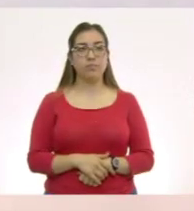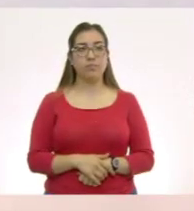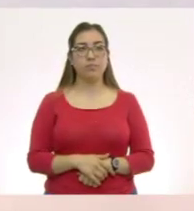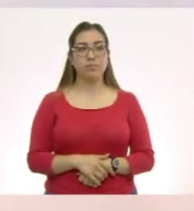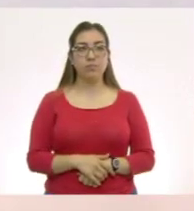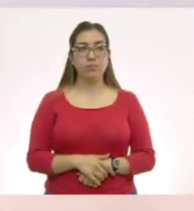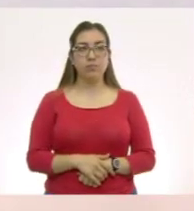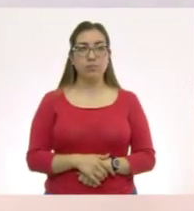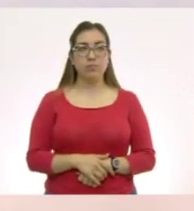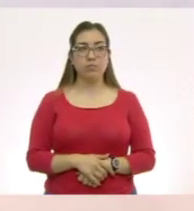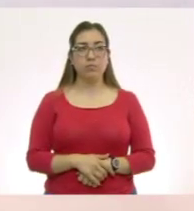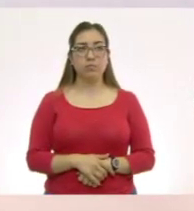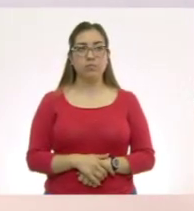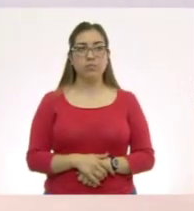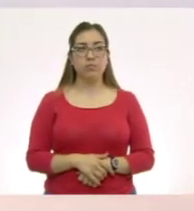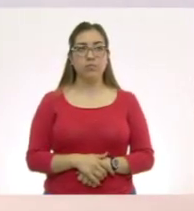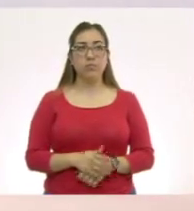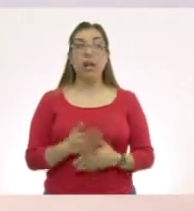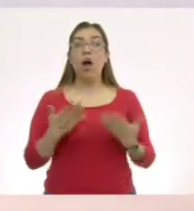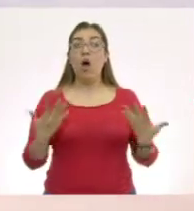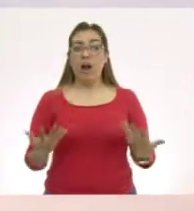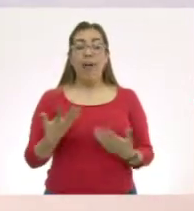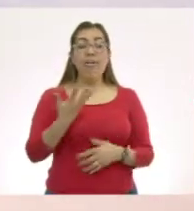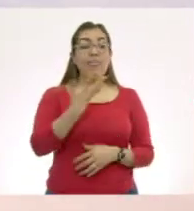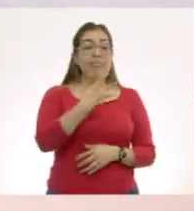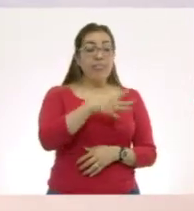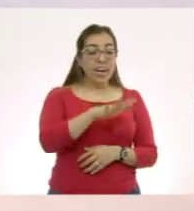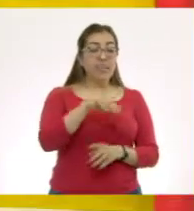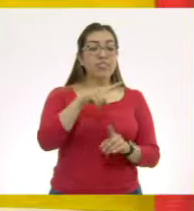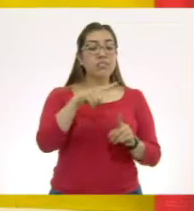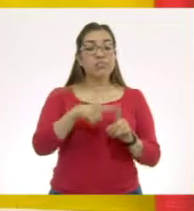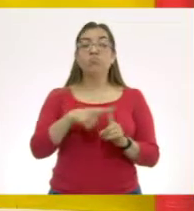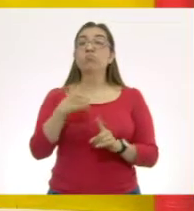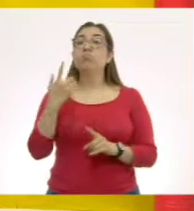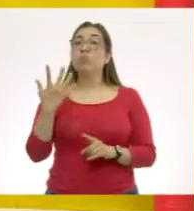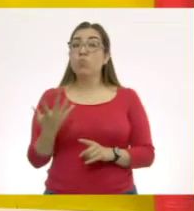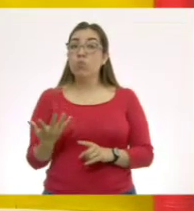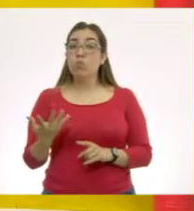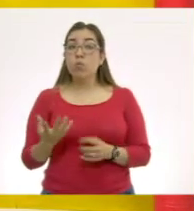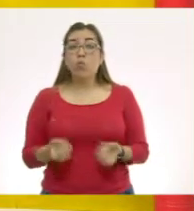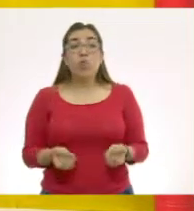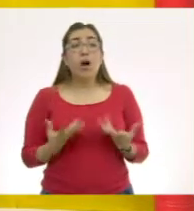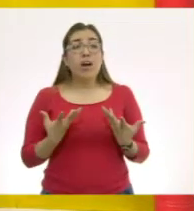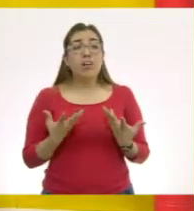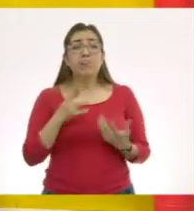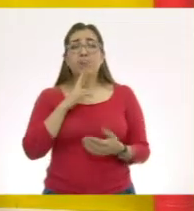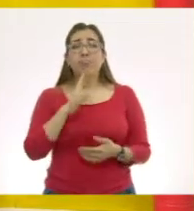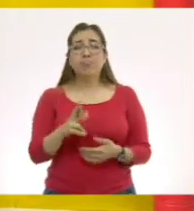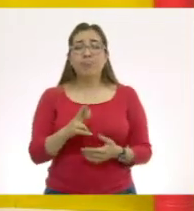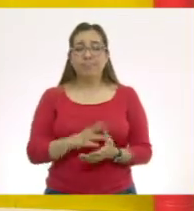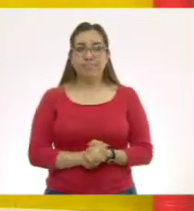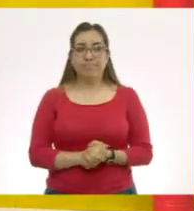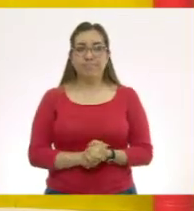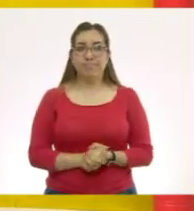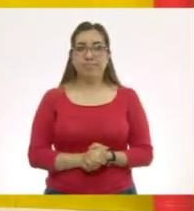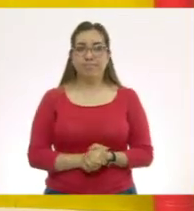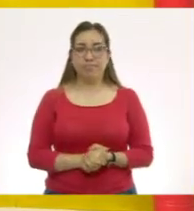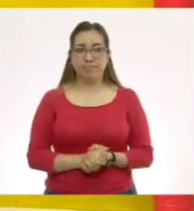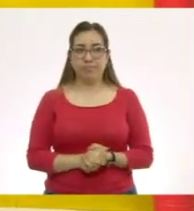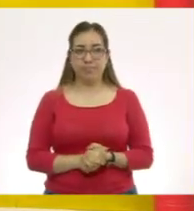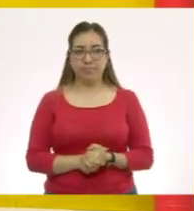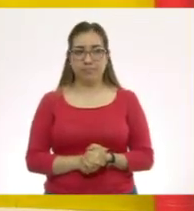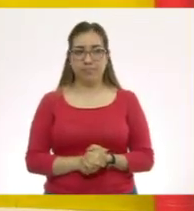números. Ahora, 10 más 5, que es la regularidad, ¿cuánto es? 10 más 5. Hagamos la suma.